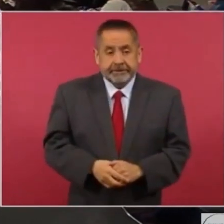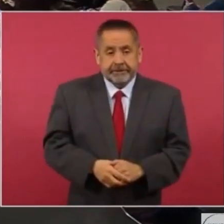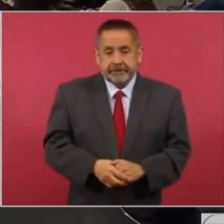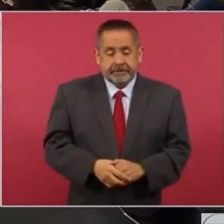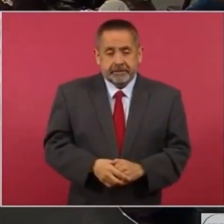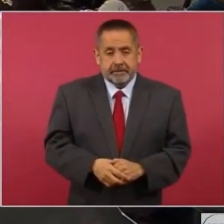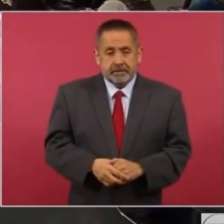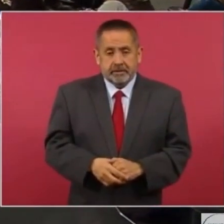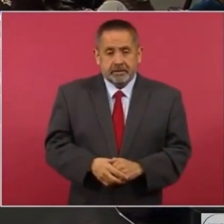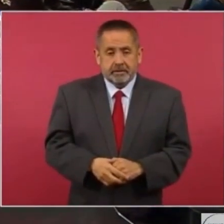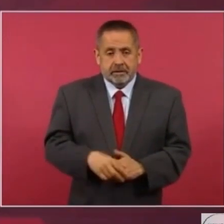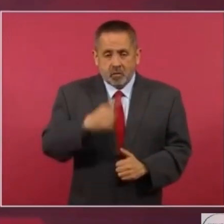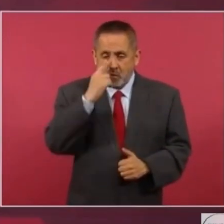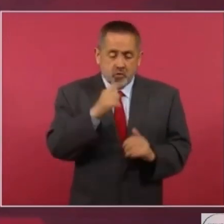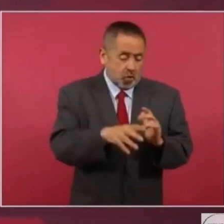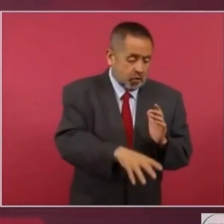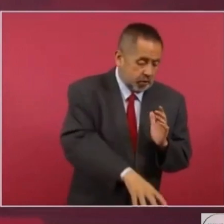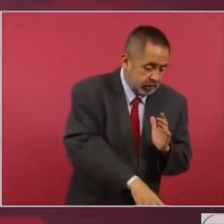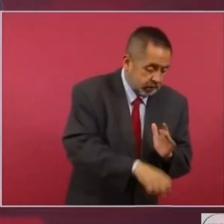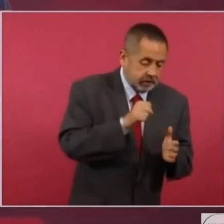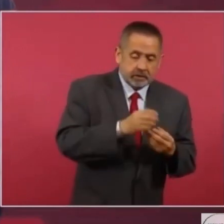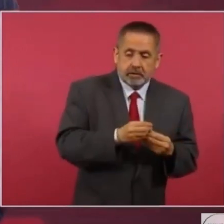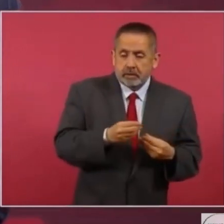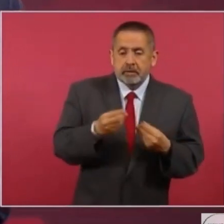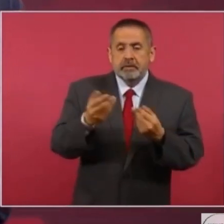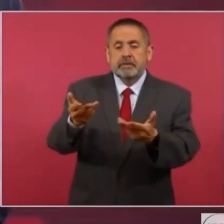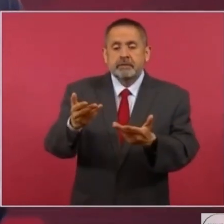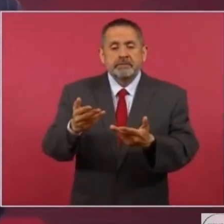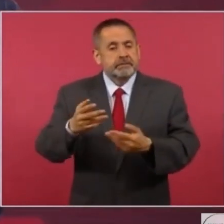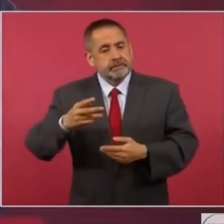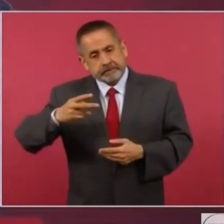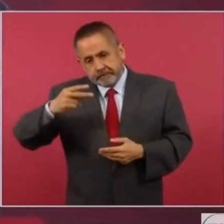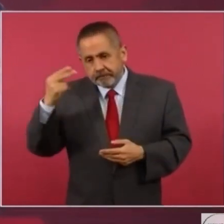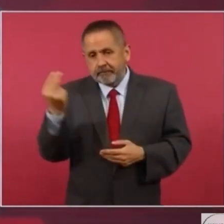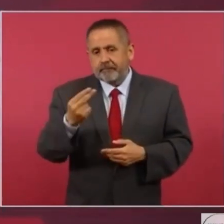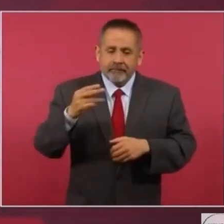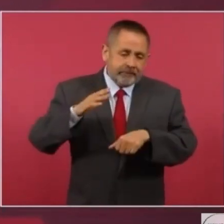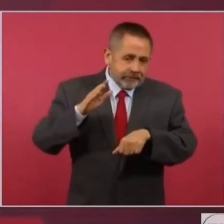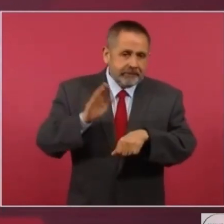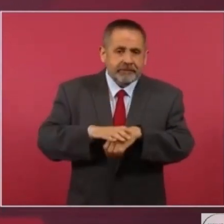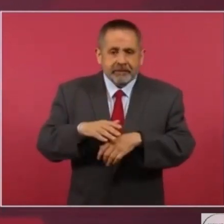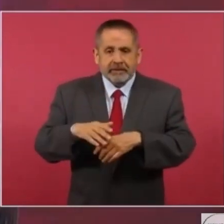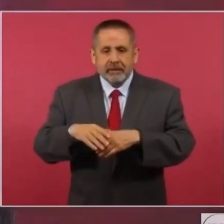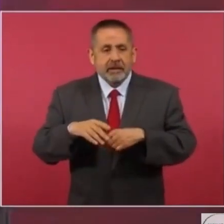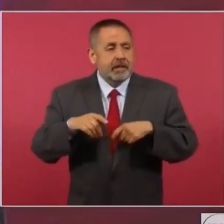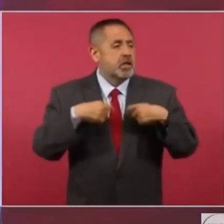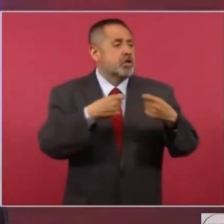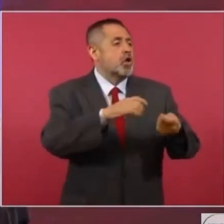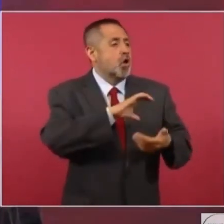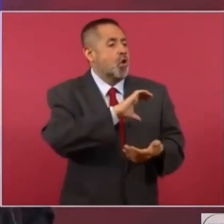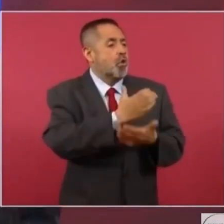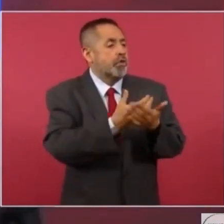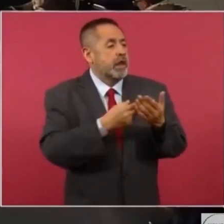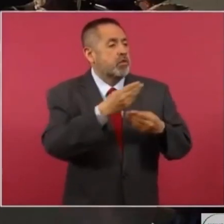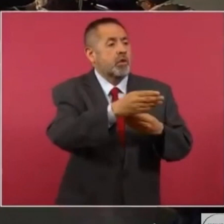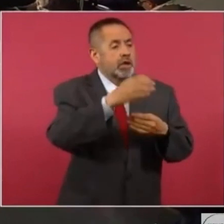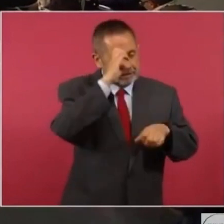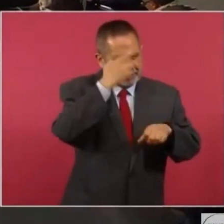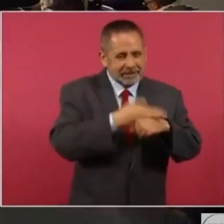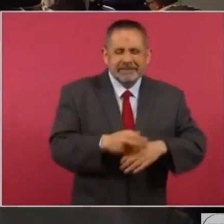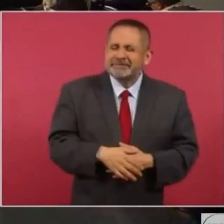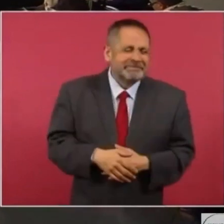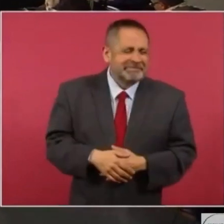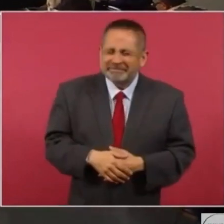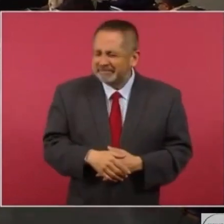Que solo era cuestión de sacarlo y que para eso se necesitaba entregar los contratos. ¿Saben qué querían?